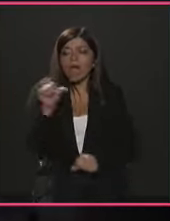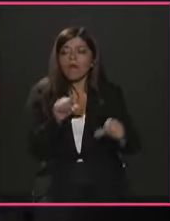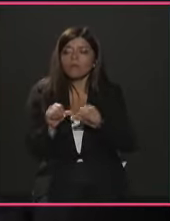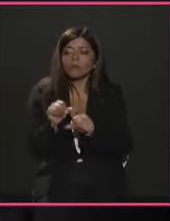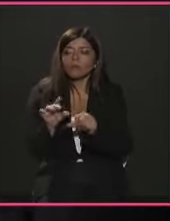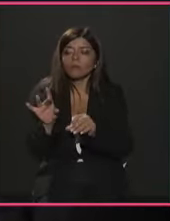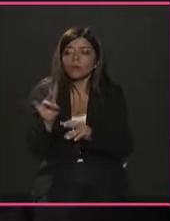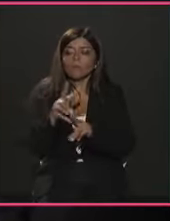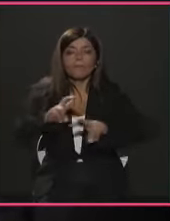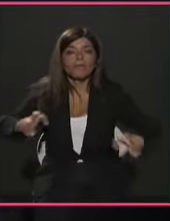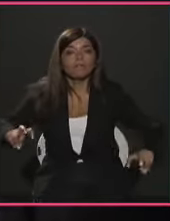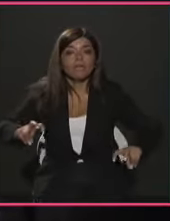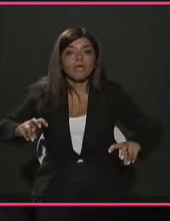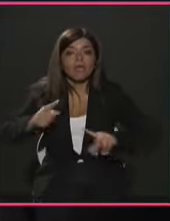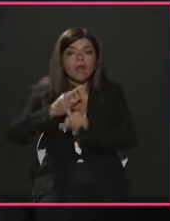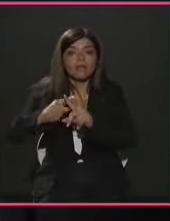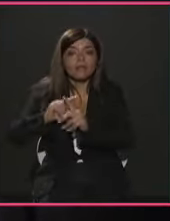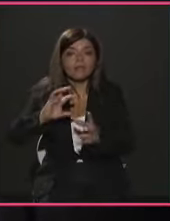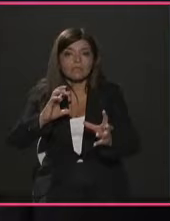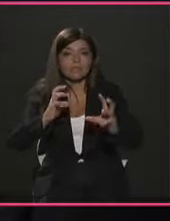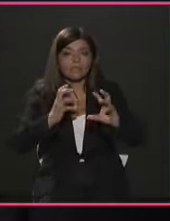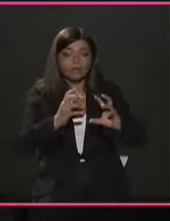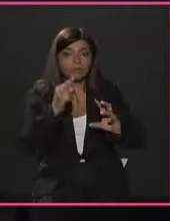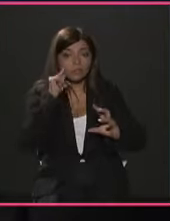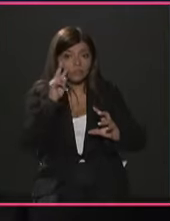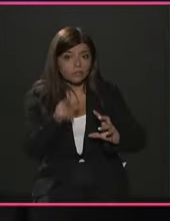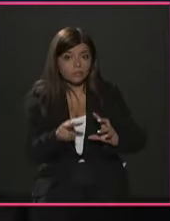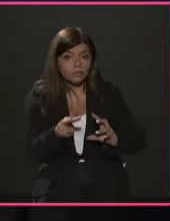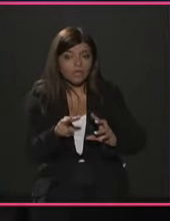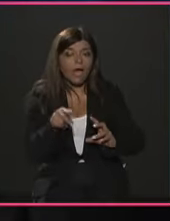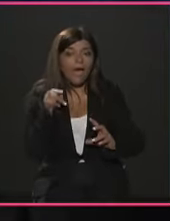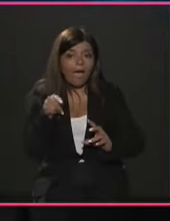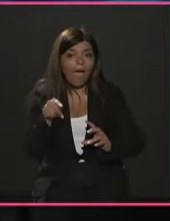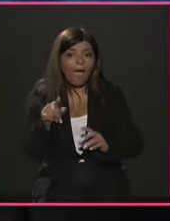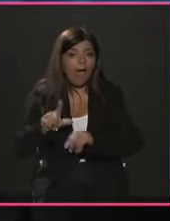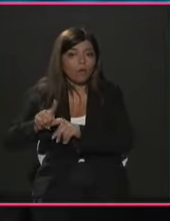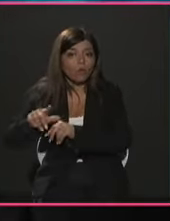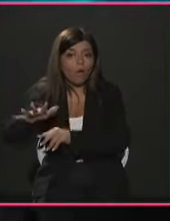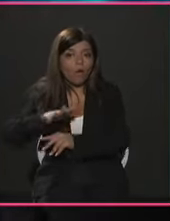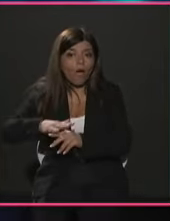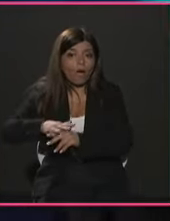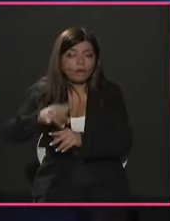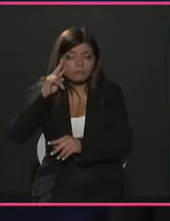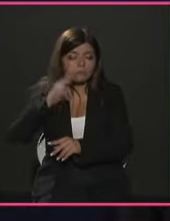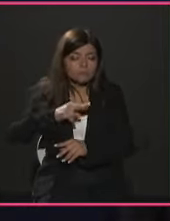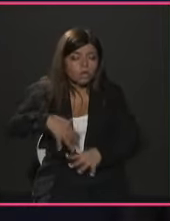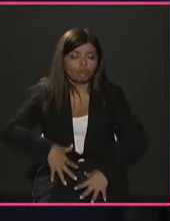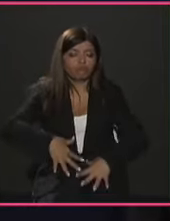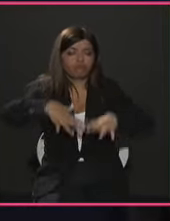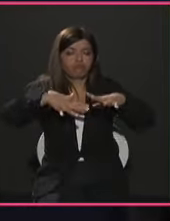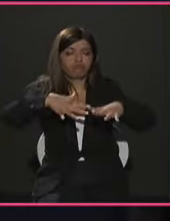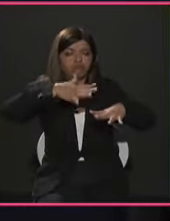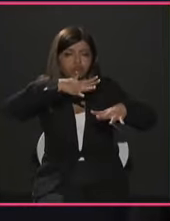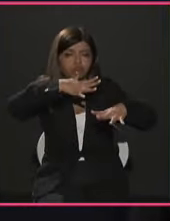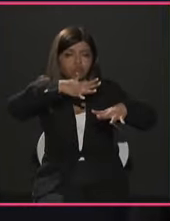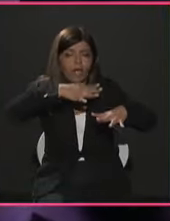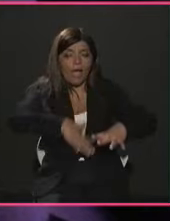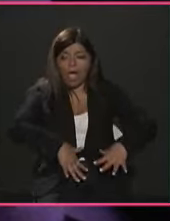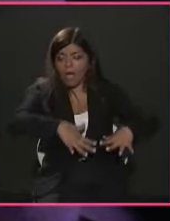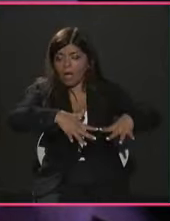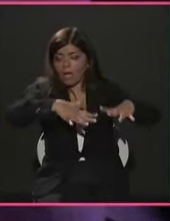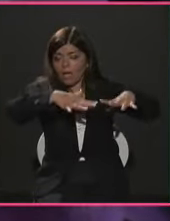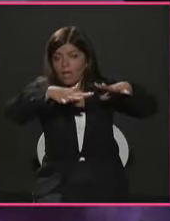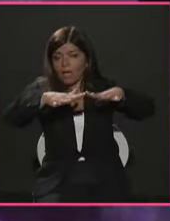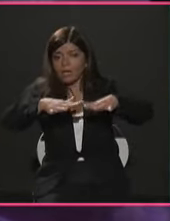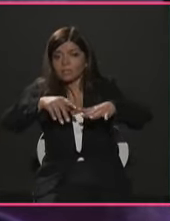climático y vemos que esto está operando dentro de esta cuenca con inundaciones sequias y todos estos temas